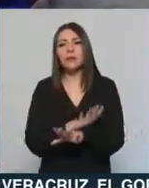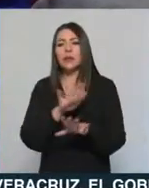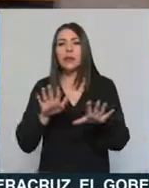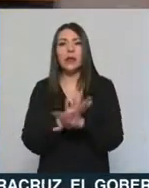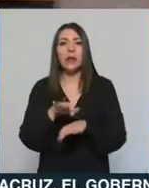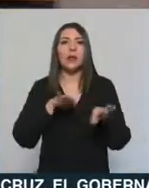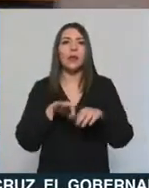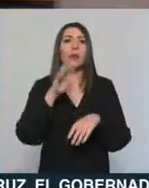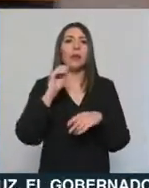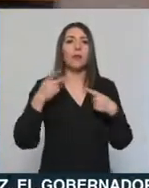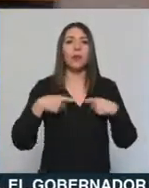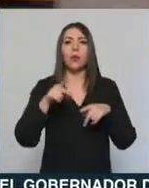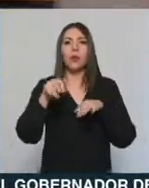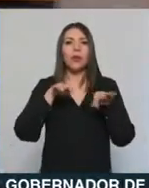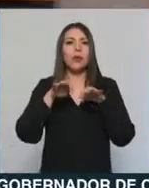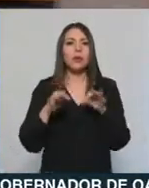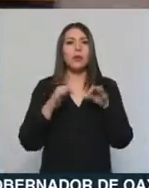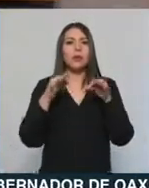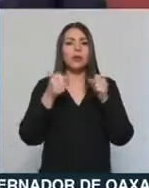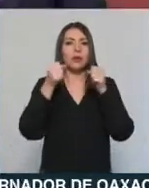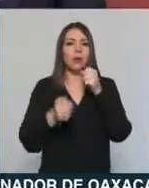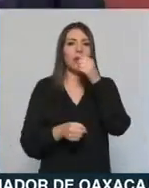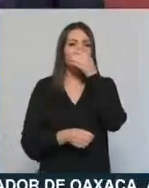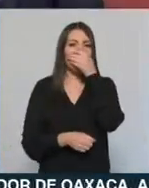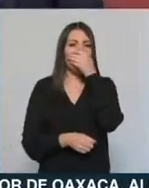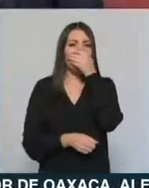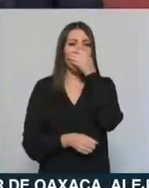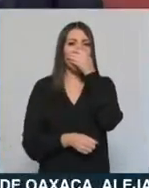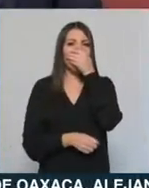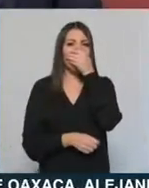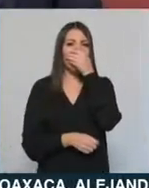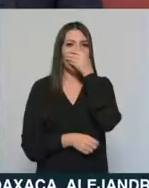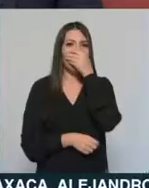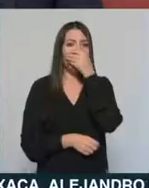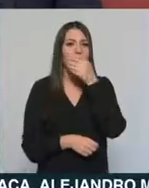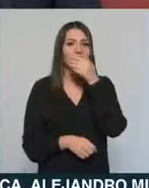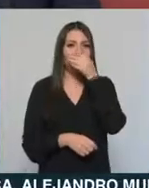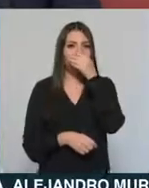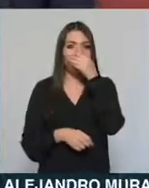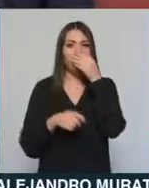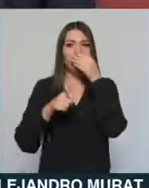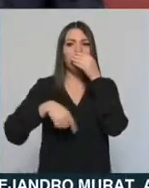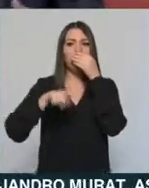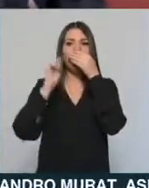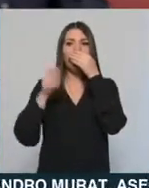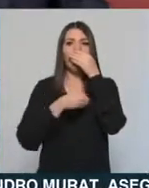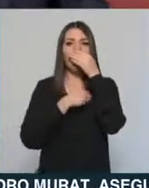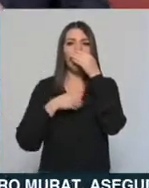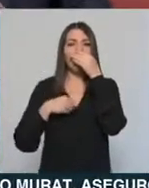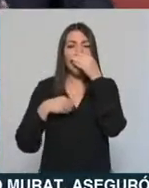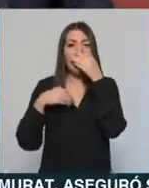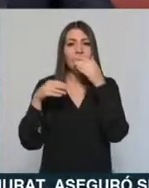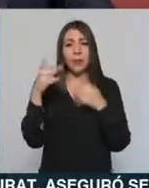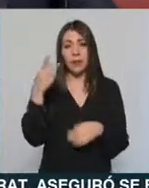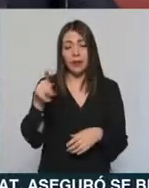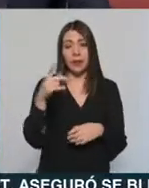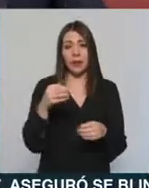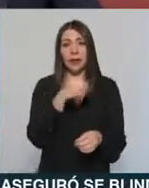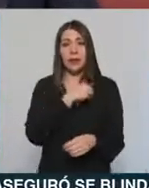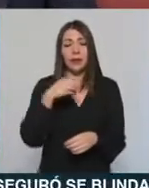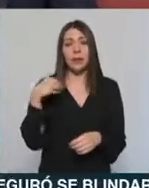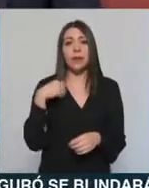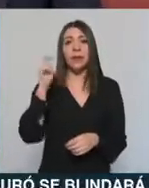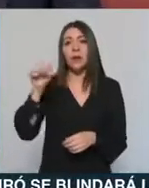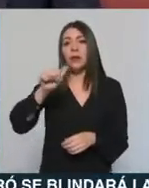tiene un empleo informal? Por supuesto, la obligación de dar alimentos no va relacionada con la fuente de empleo que tenga